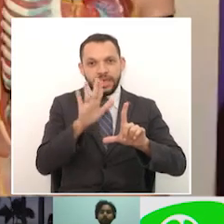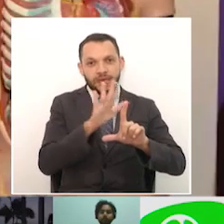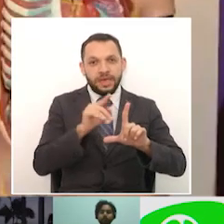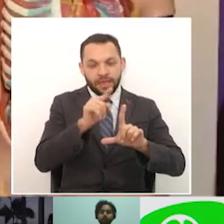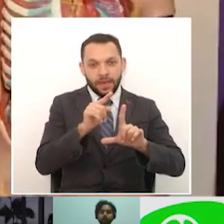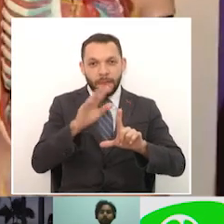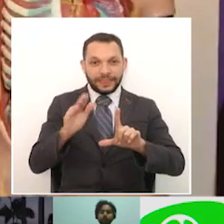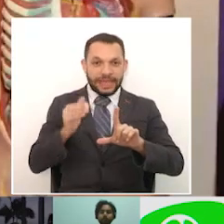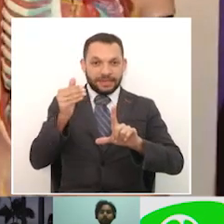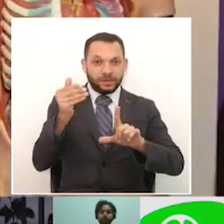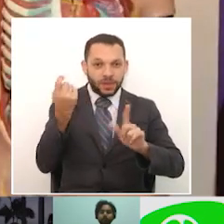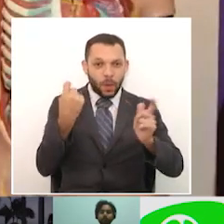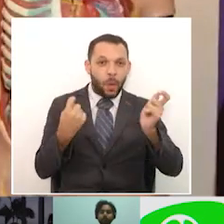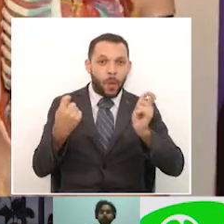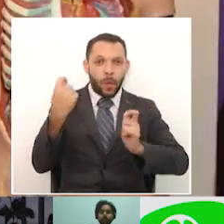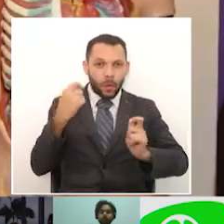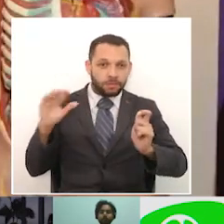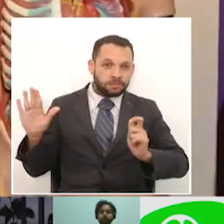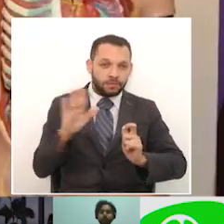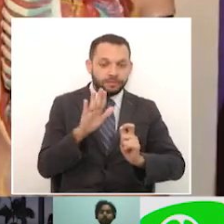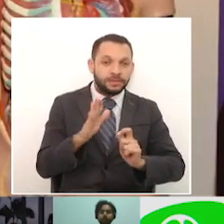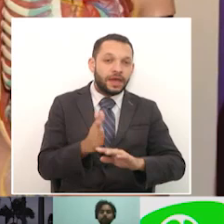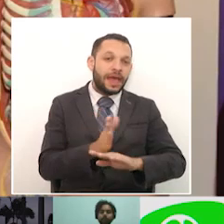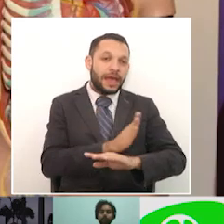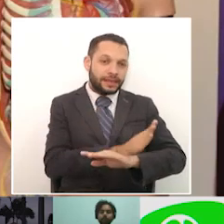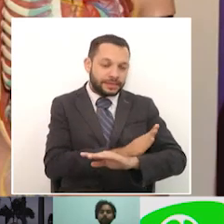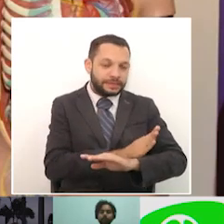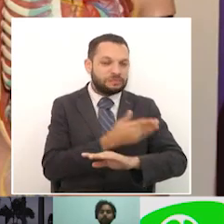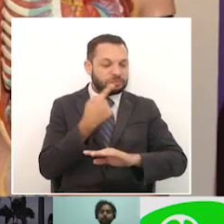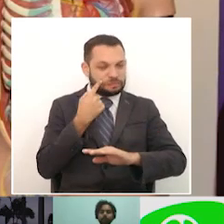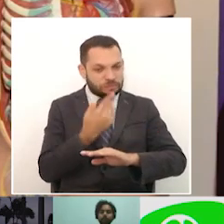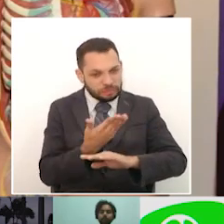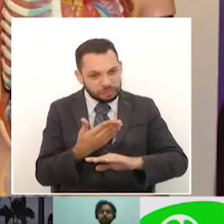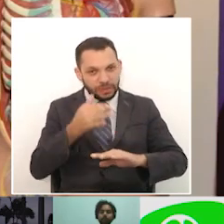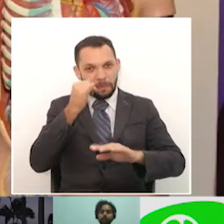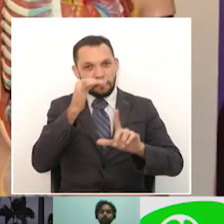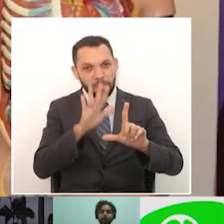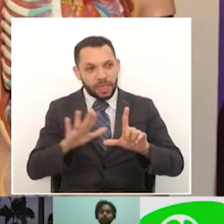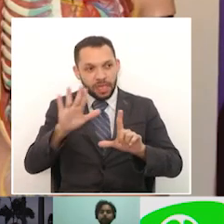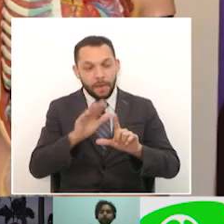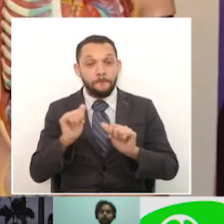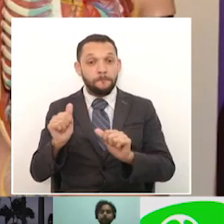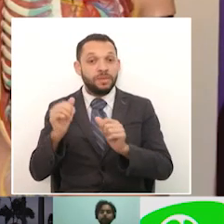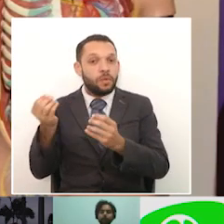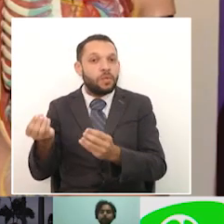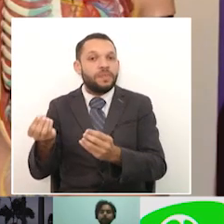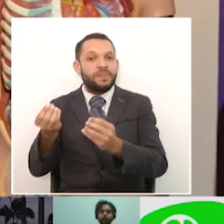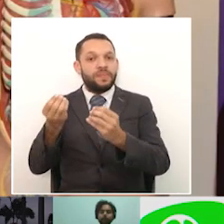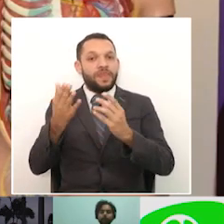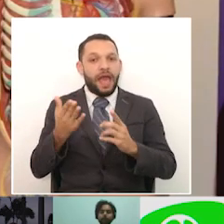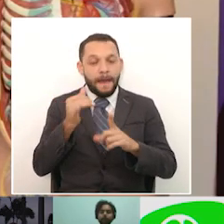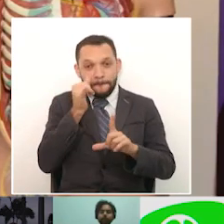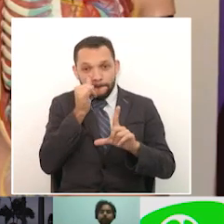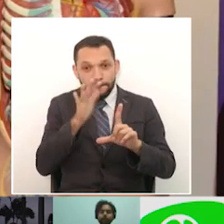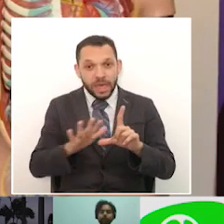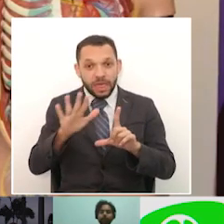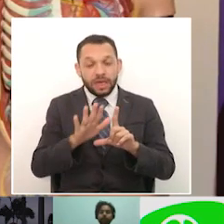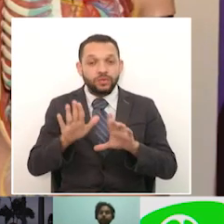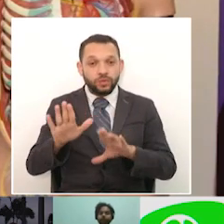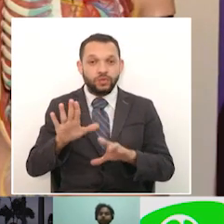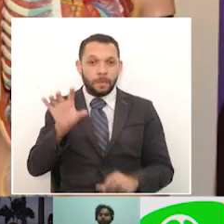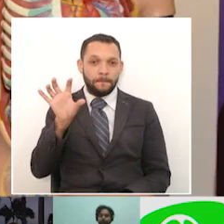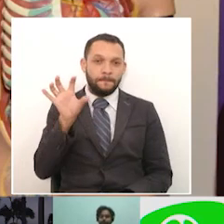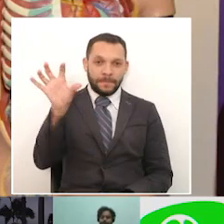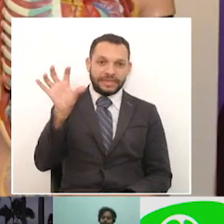corte de comerciales en este momento. Entonces, vamos a compartir unos videos que nos ha compartido Uttam desde India.